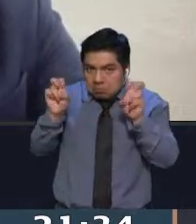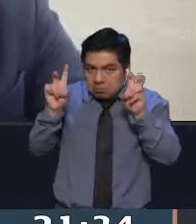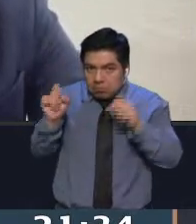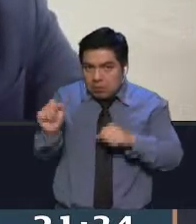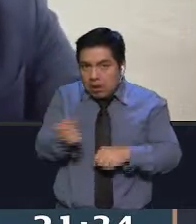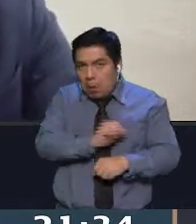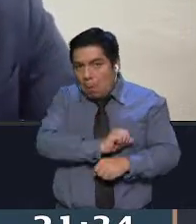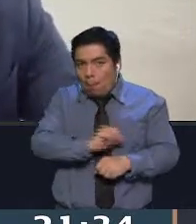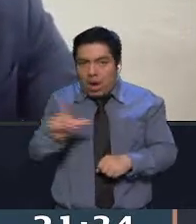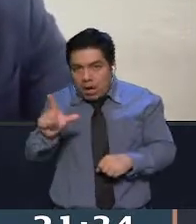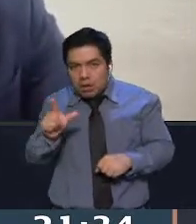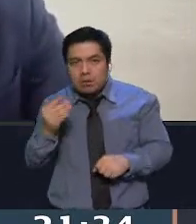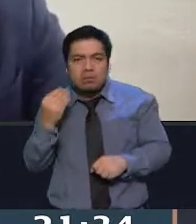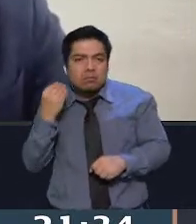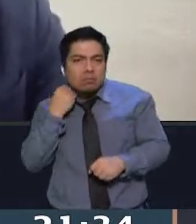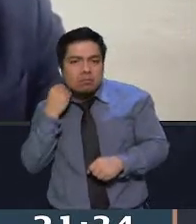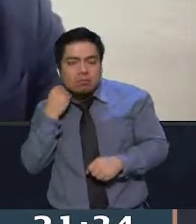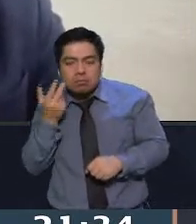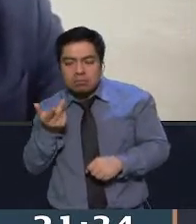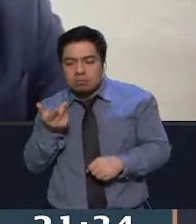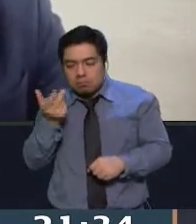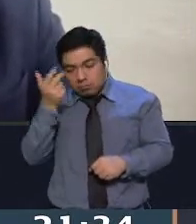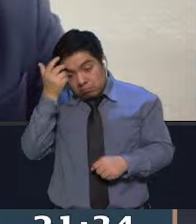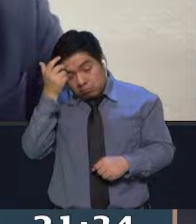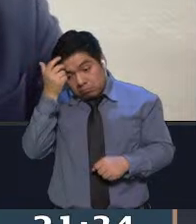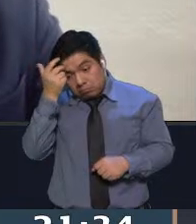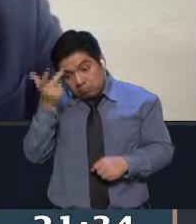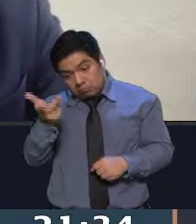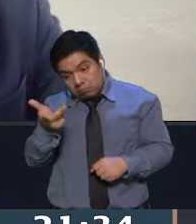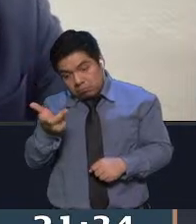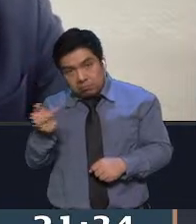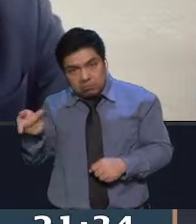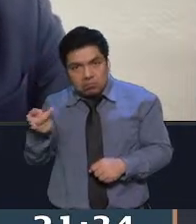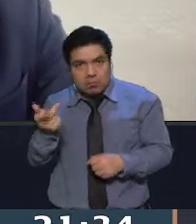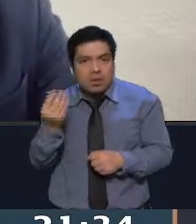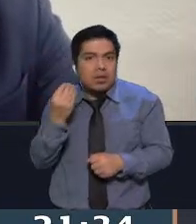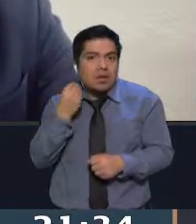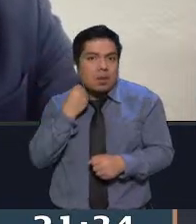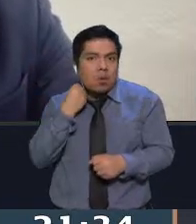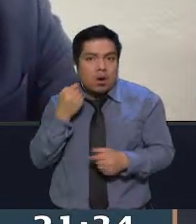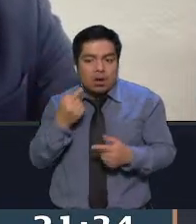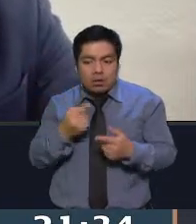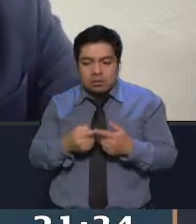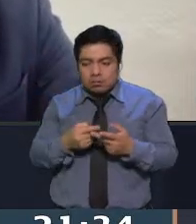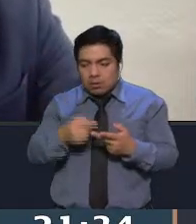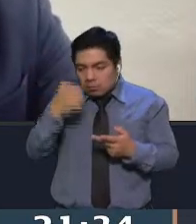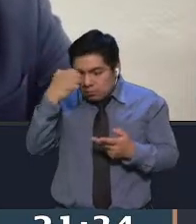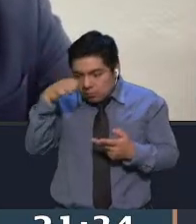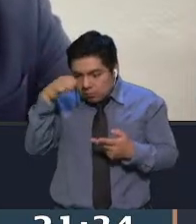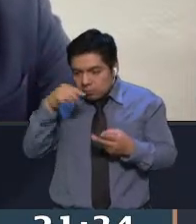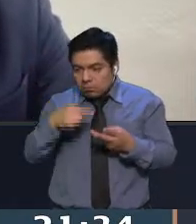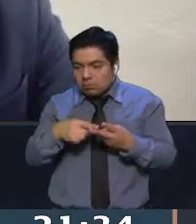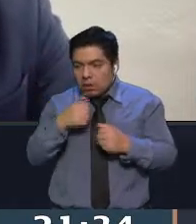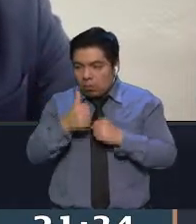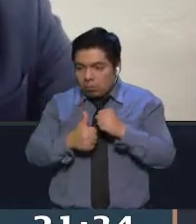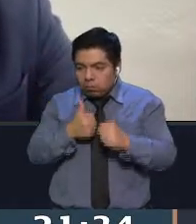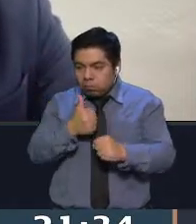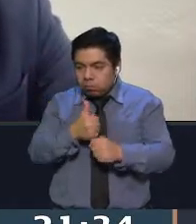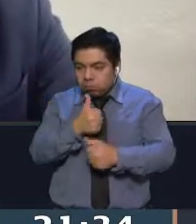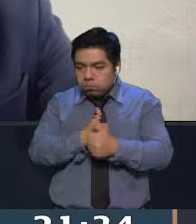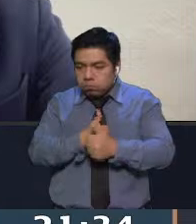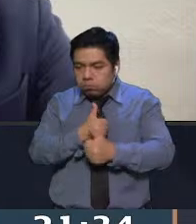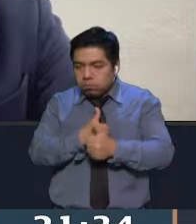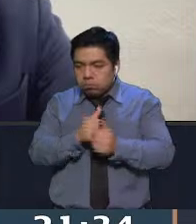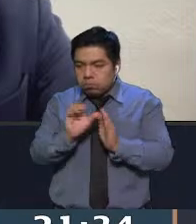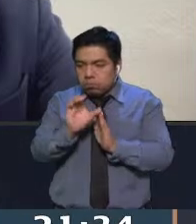los poseedores de la fe pública, y me parece muy curioso que, siendo abogado, teniendo tantos años de carrera, tanta experiencia, no supiera que